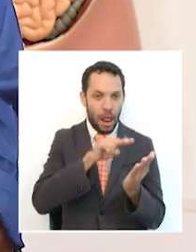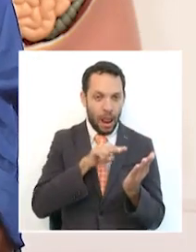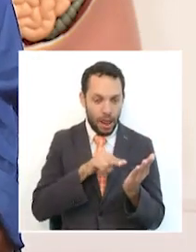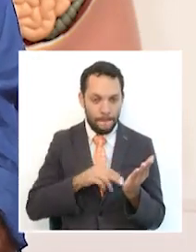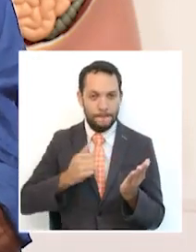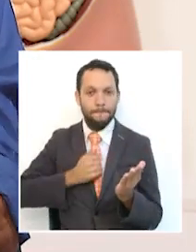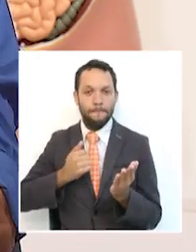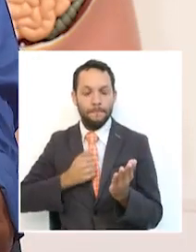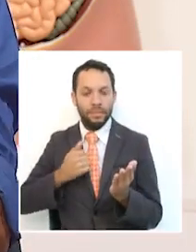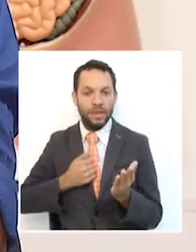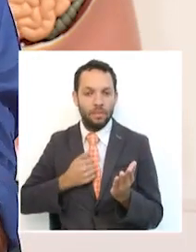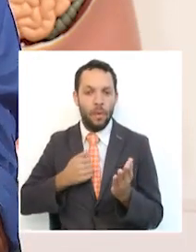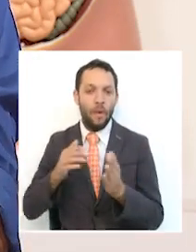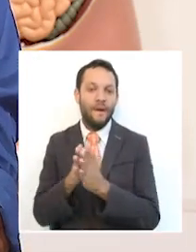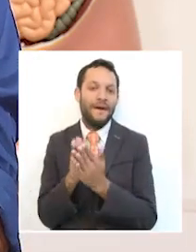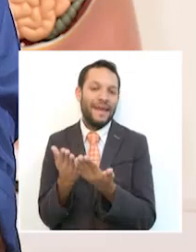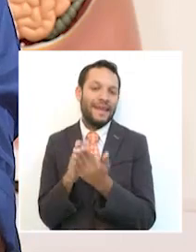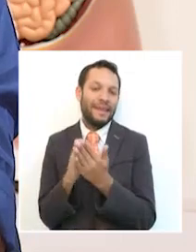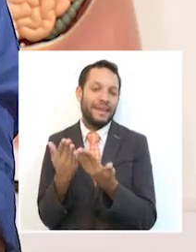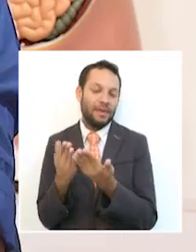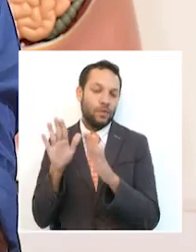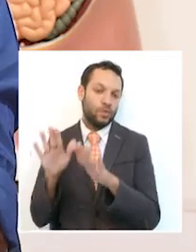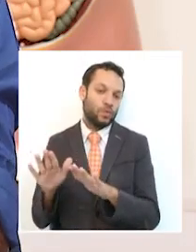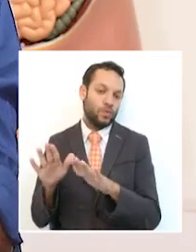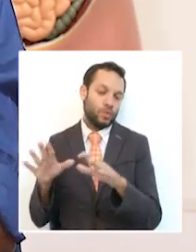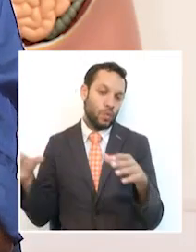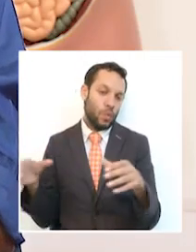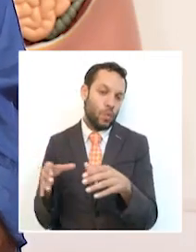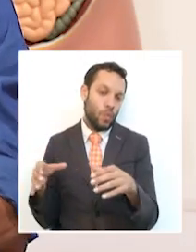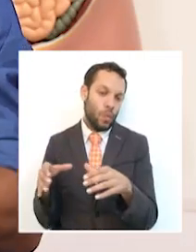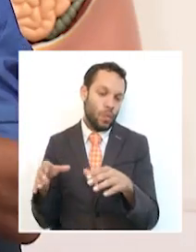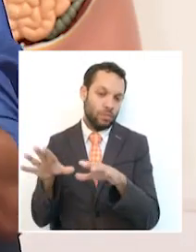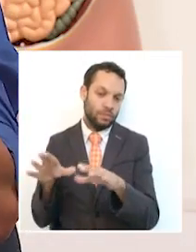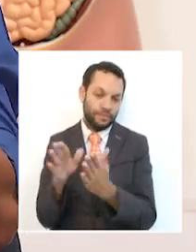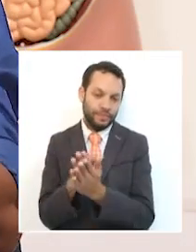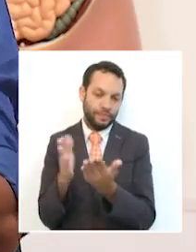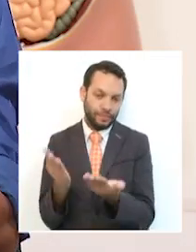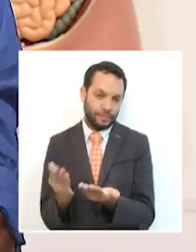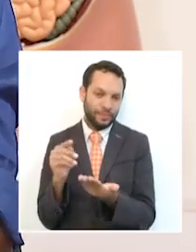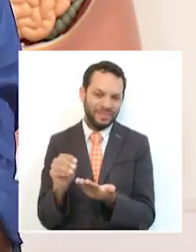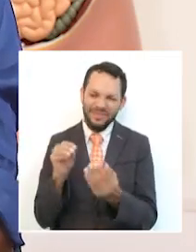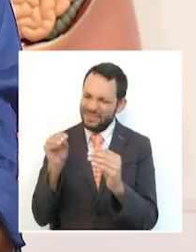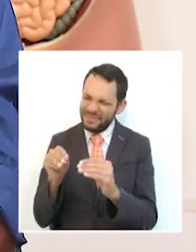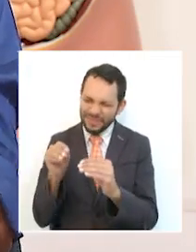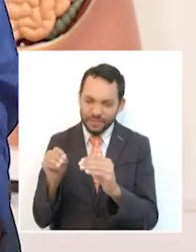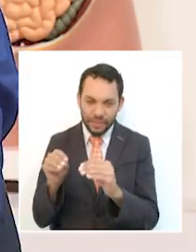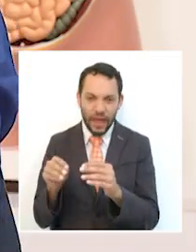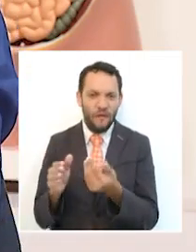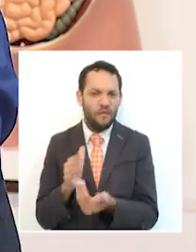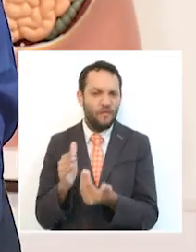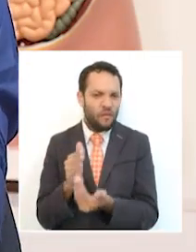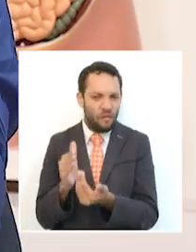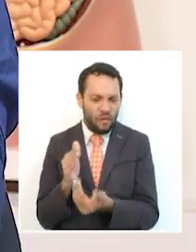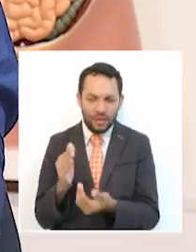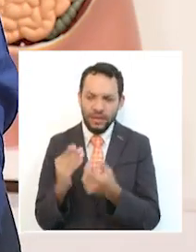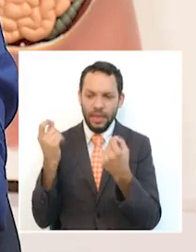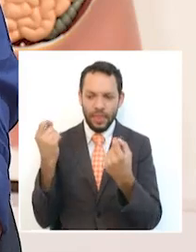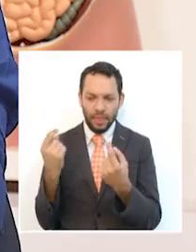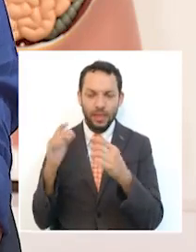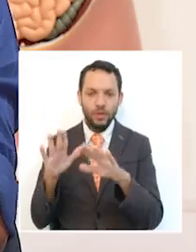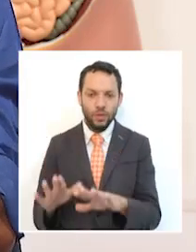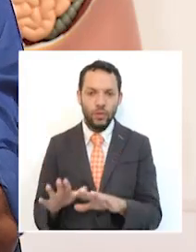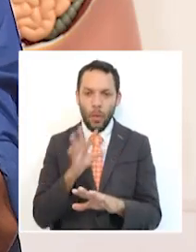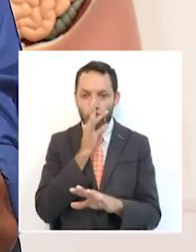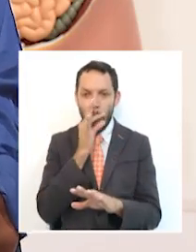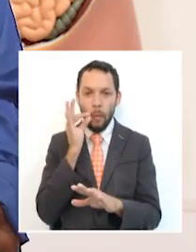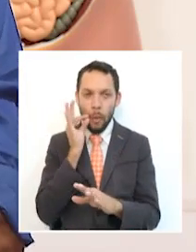los que me siguen por instagram en que todos los días pongo cada día el vaga guita que es fácil de entender que hay unos códigos que uno los